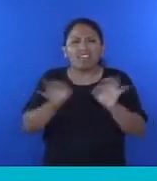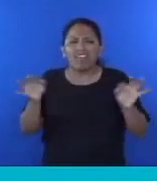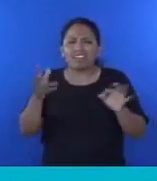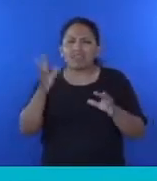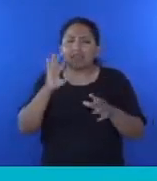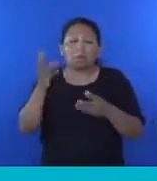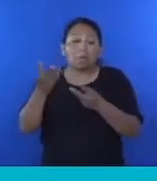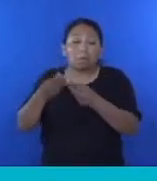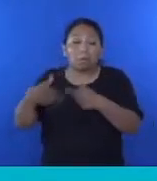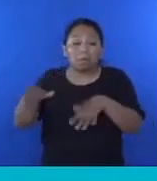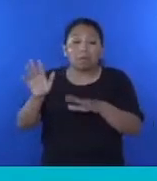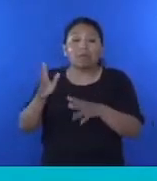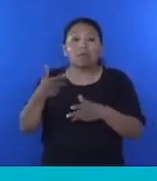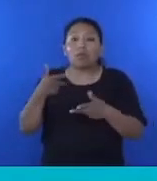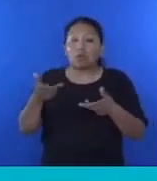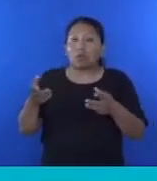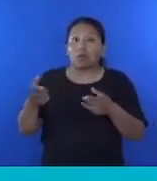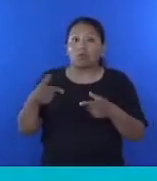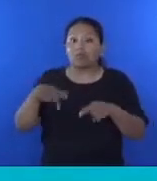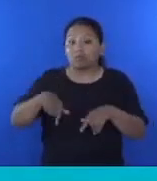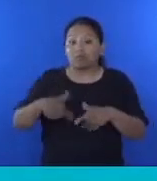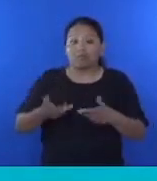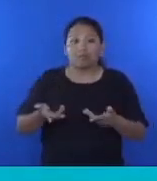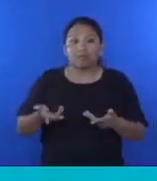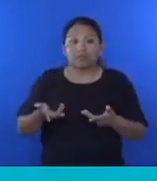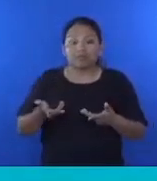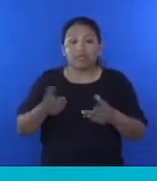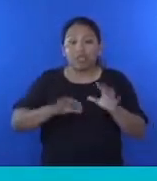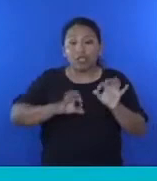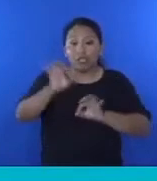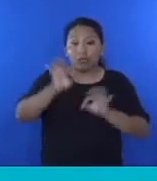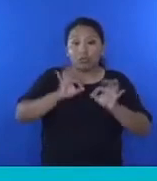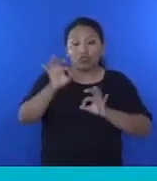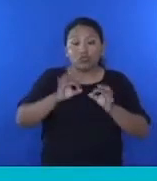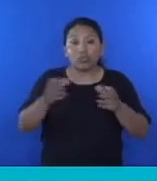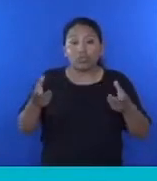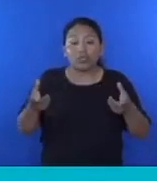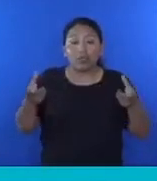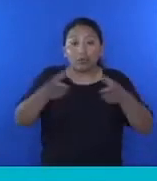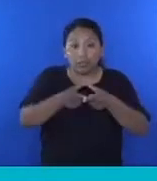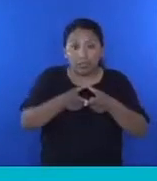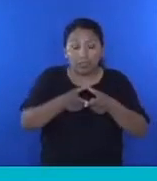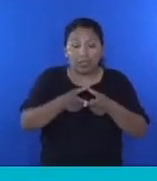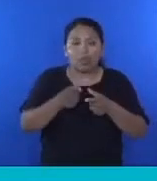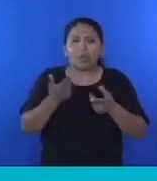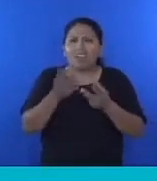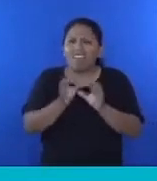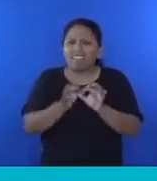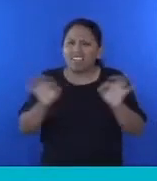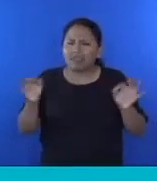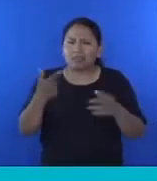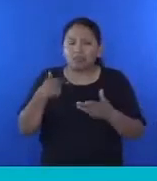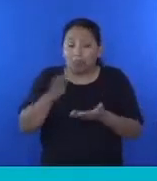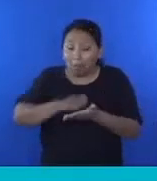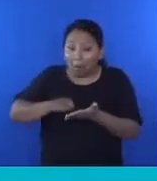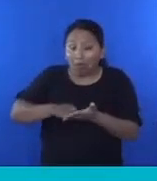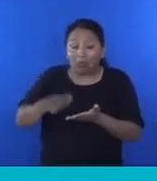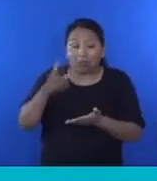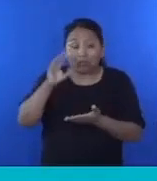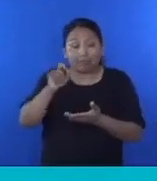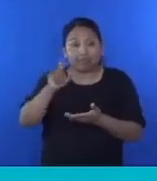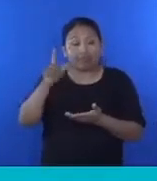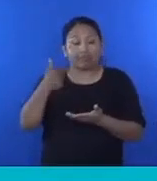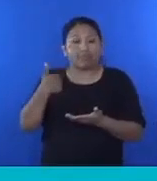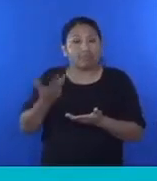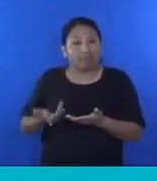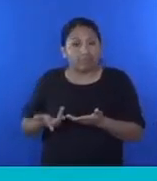pasó desapercibida, pero en el tratamiento del proyecto del Comité de Cuenca, una frase que yo la noté porque me llamó la atención,